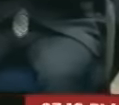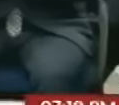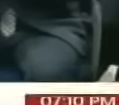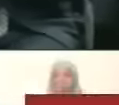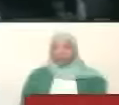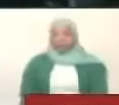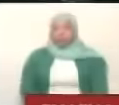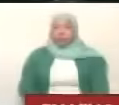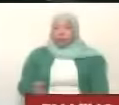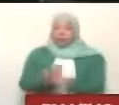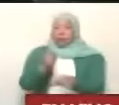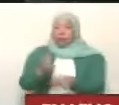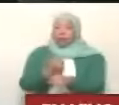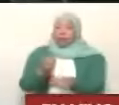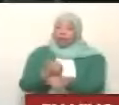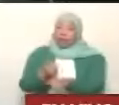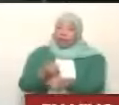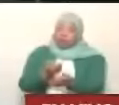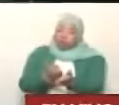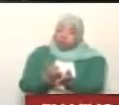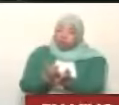Trabajo permanente.